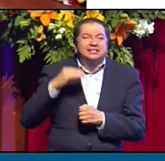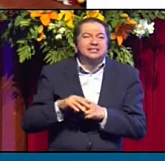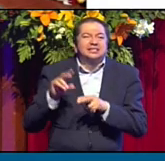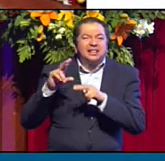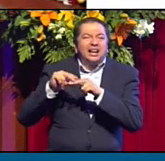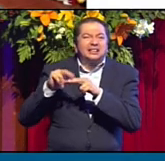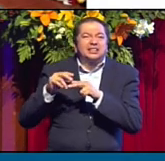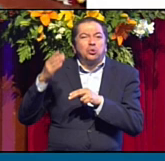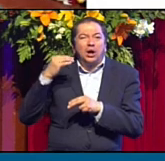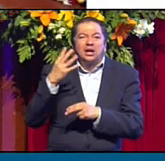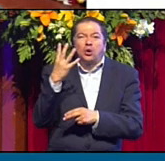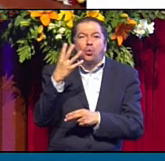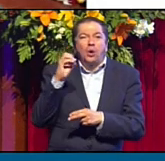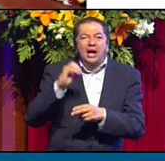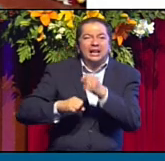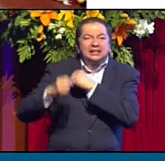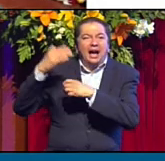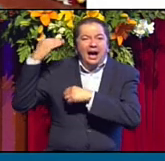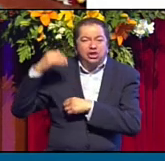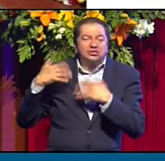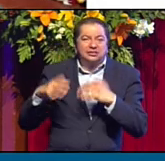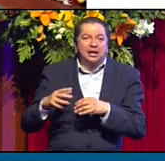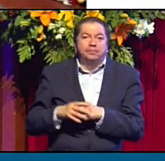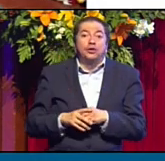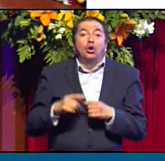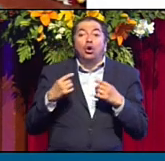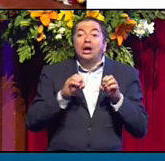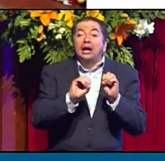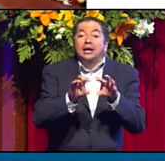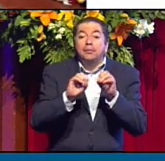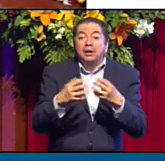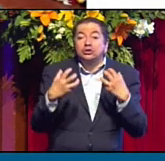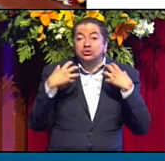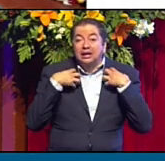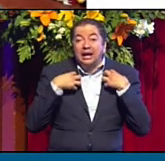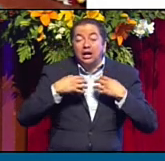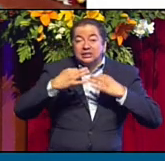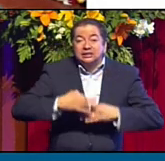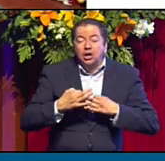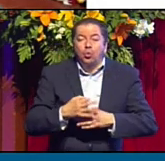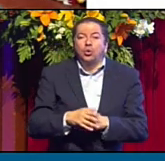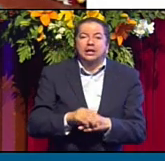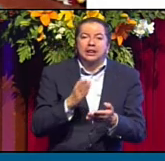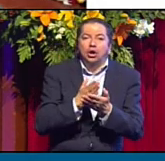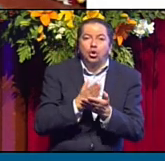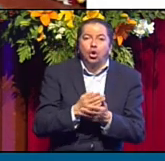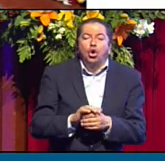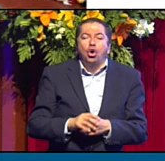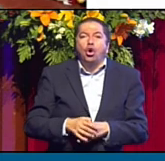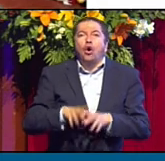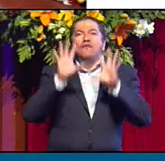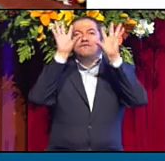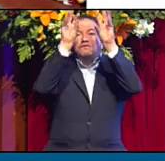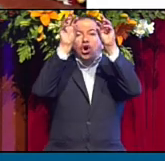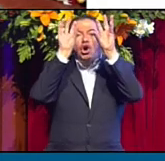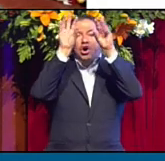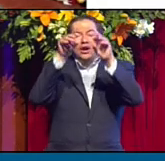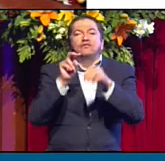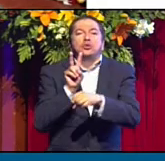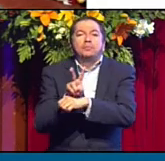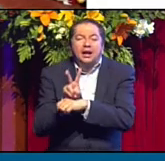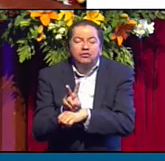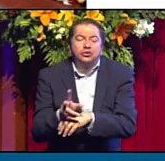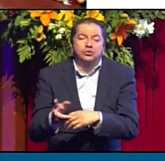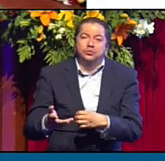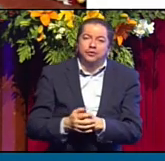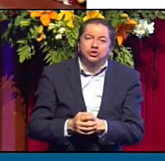lleva alrededor de 4 décadas de materialización, la capacitación de encargado de seguridad escolar, la capacitación en voleibol para docente, el